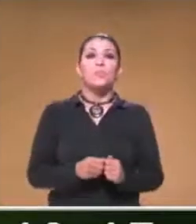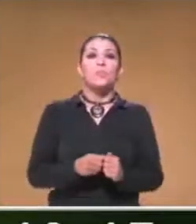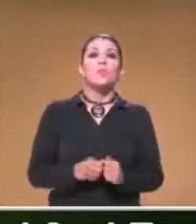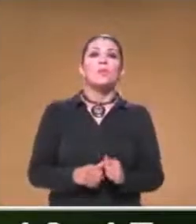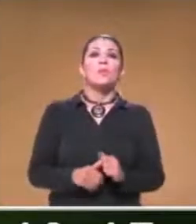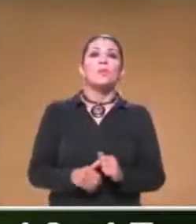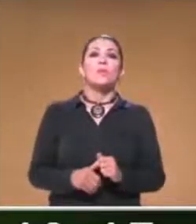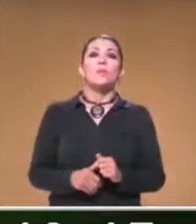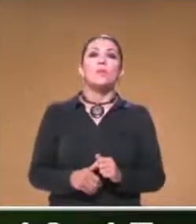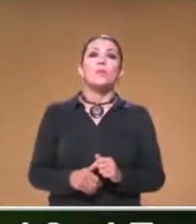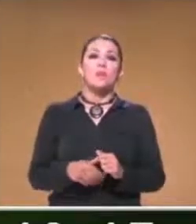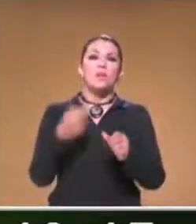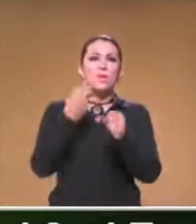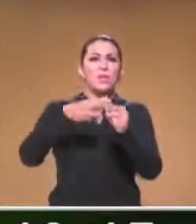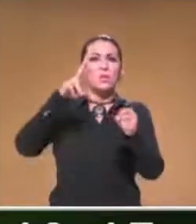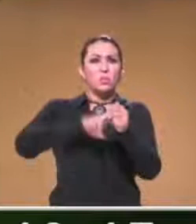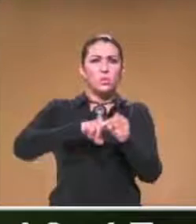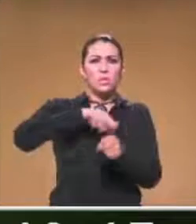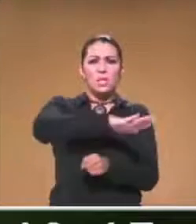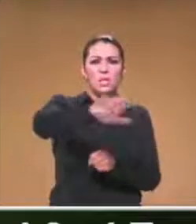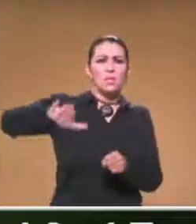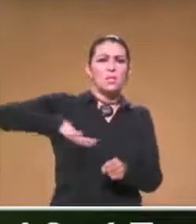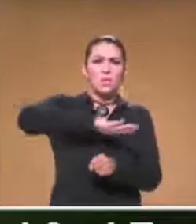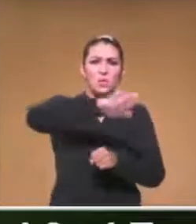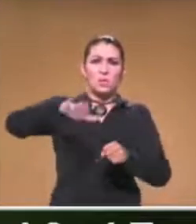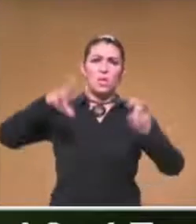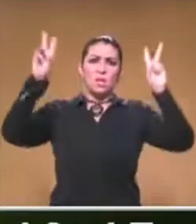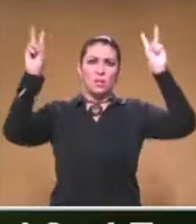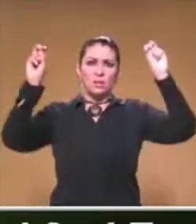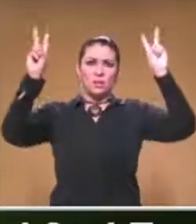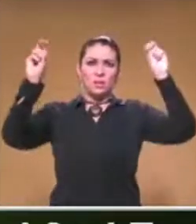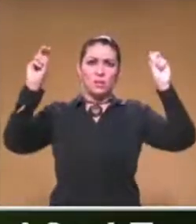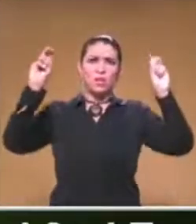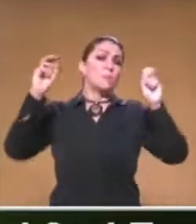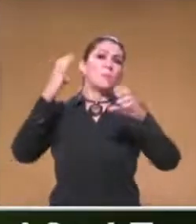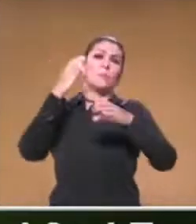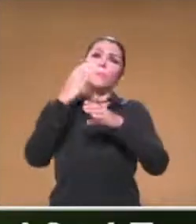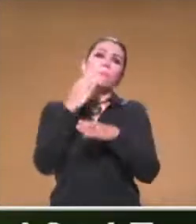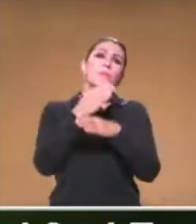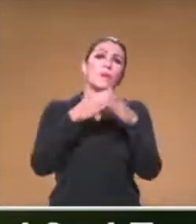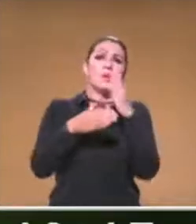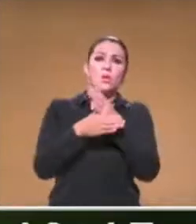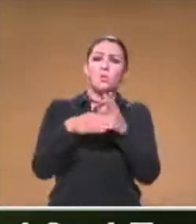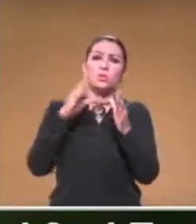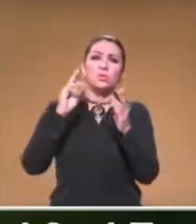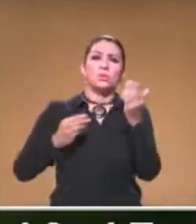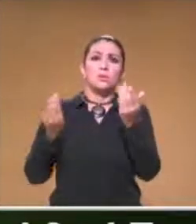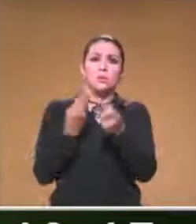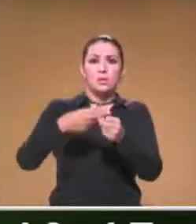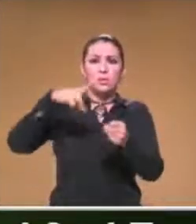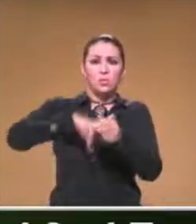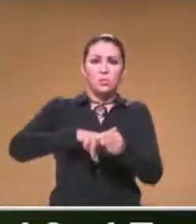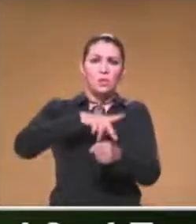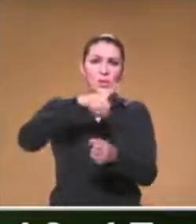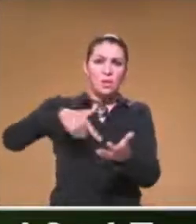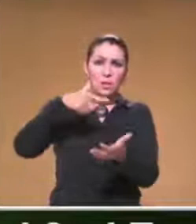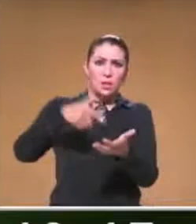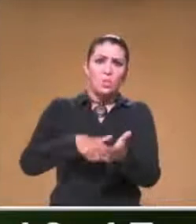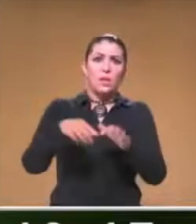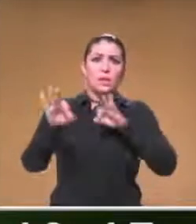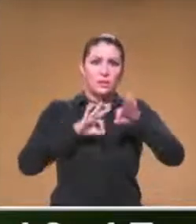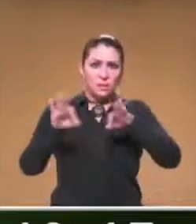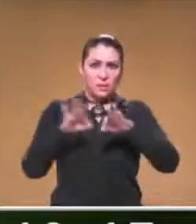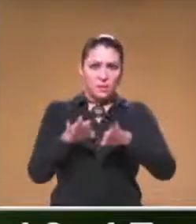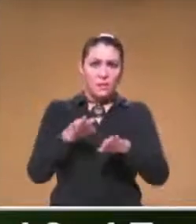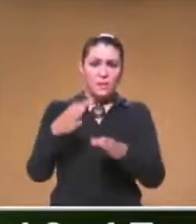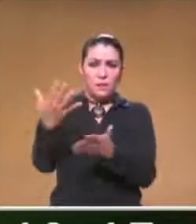es naturaleza y sociedad. El tema es recursos naturales y espacios económicos. Tenemos